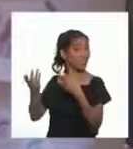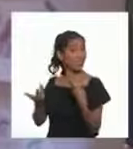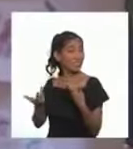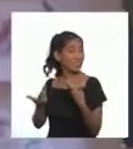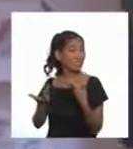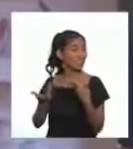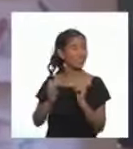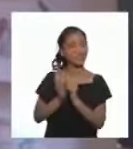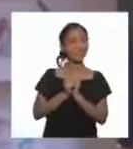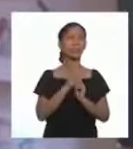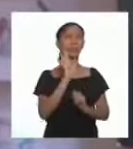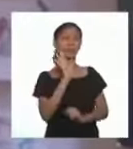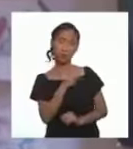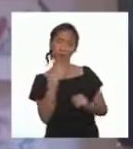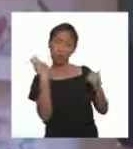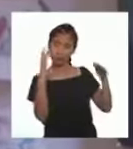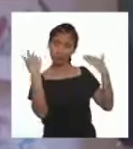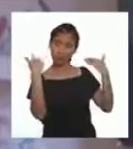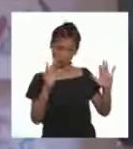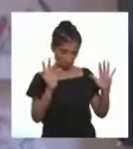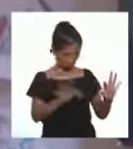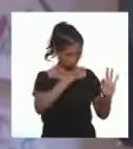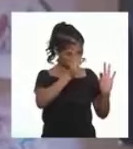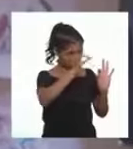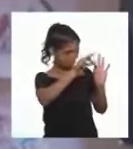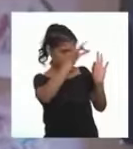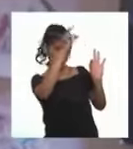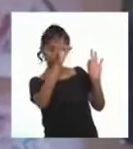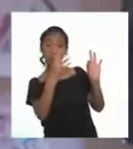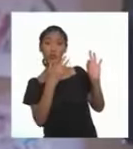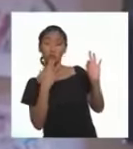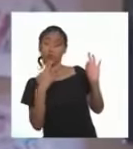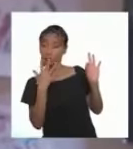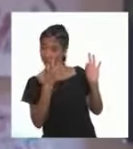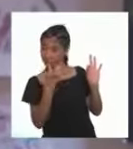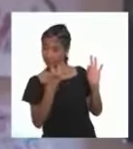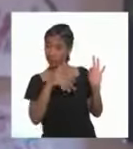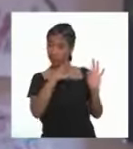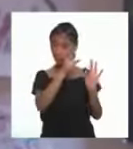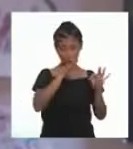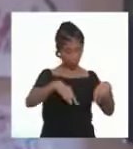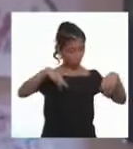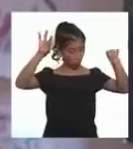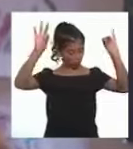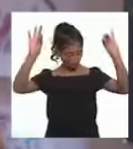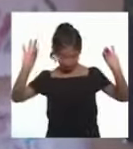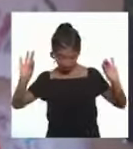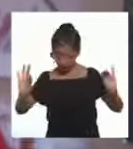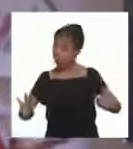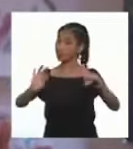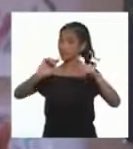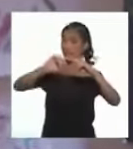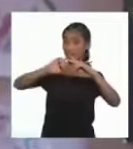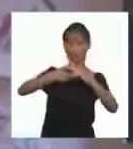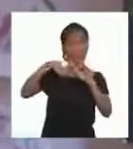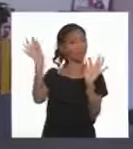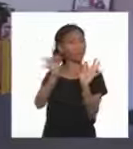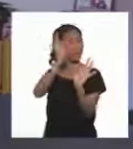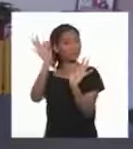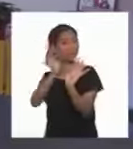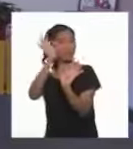¿Y después? Una vez que tienen los hilos con los colores que desean, los colocan en el telar y empiezan a